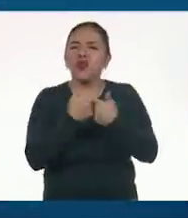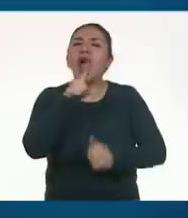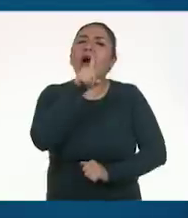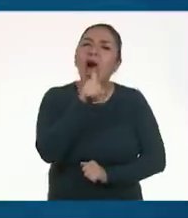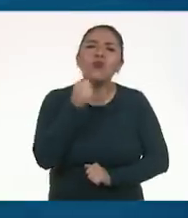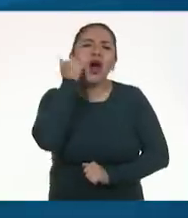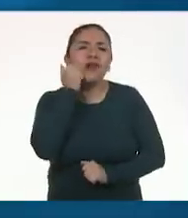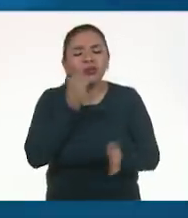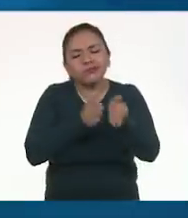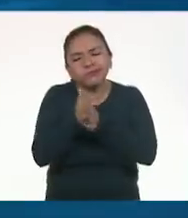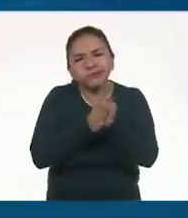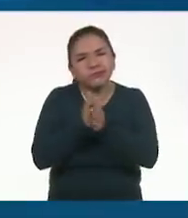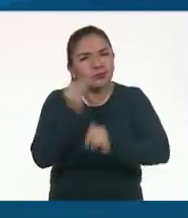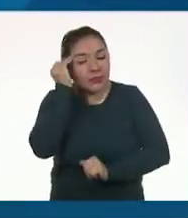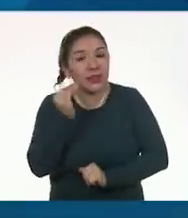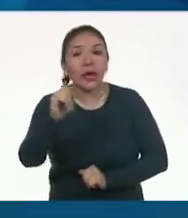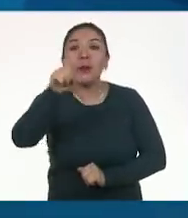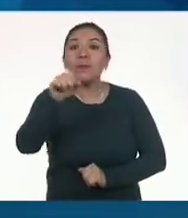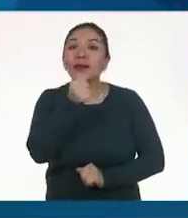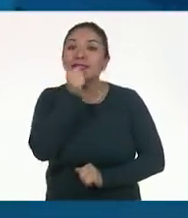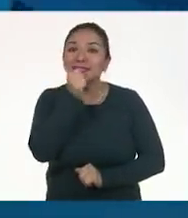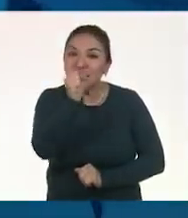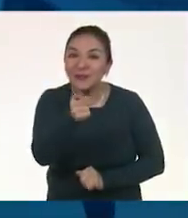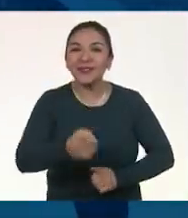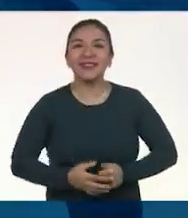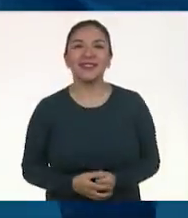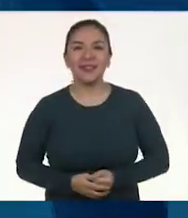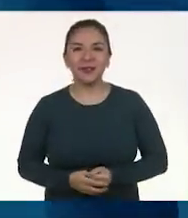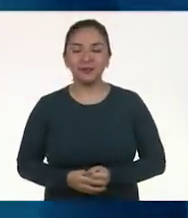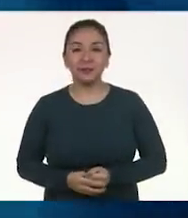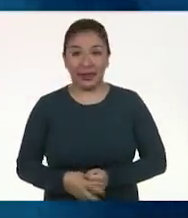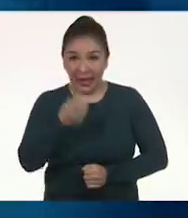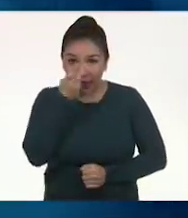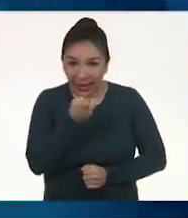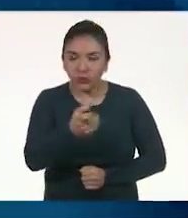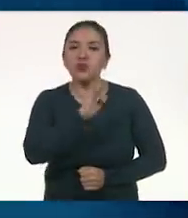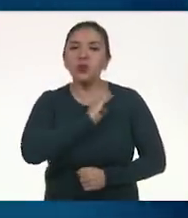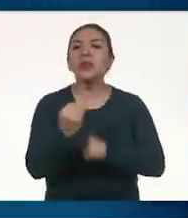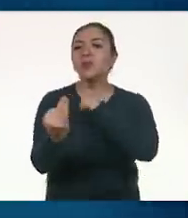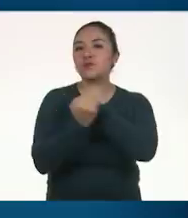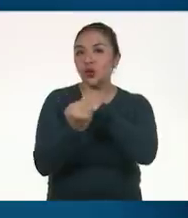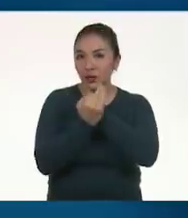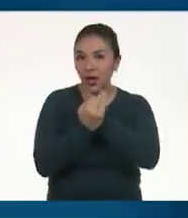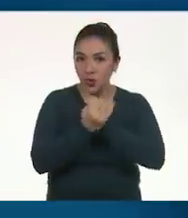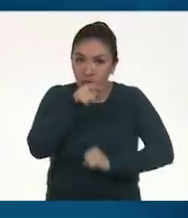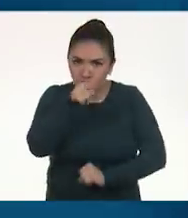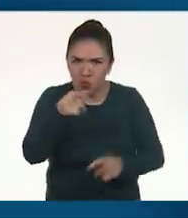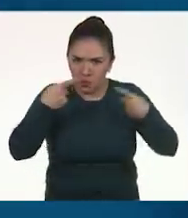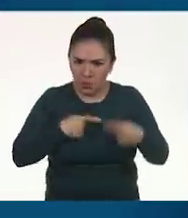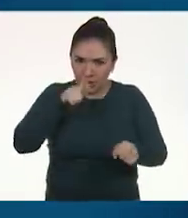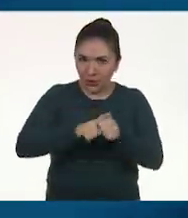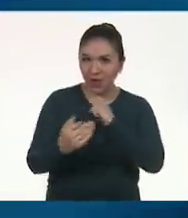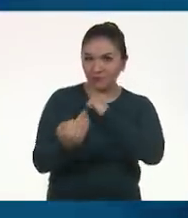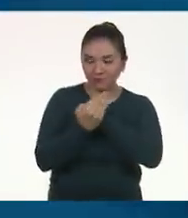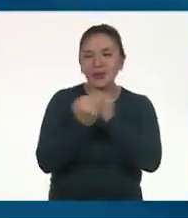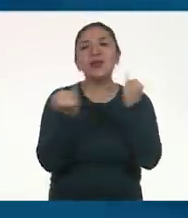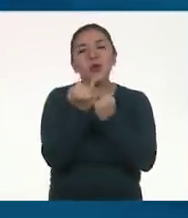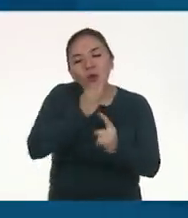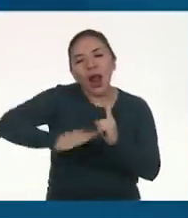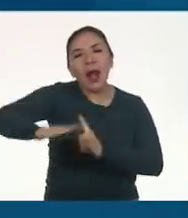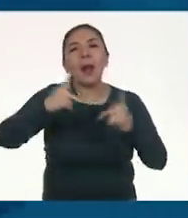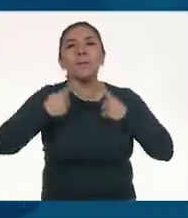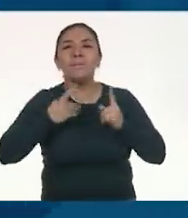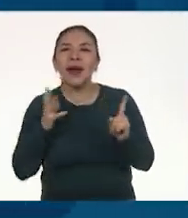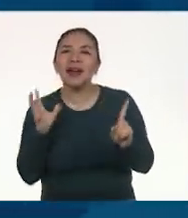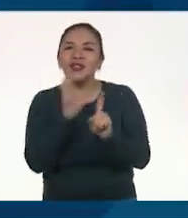jabón durante 20 segundos. Así te proteges tú y proteges a todas las personas que